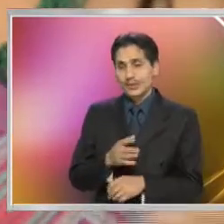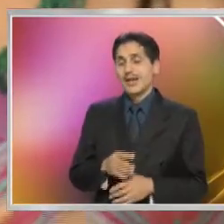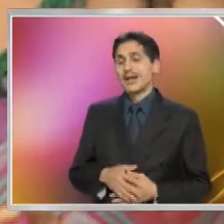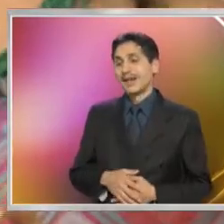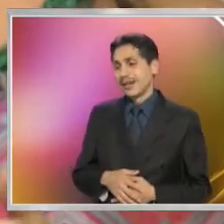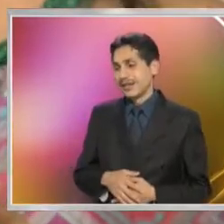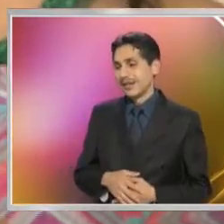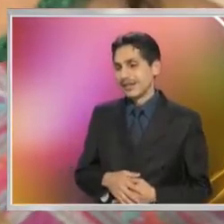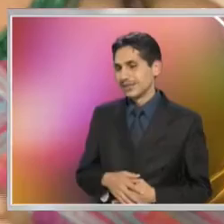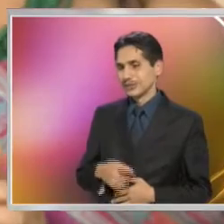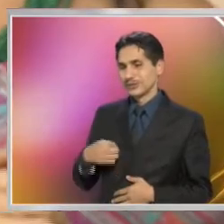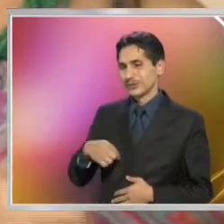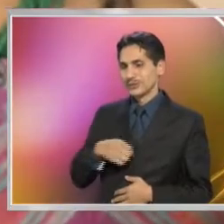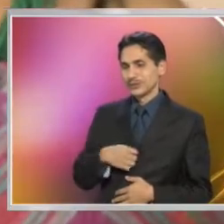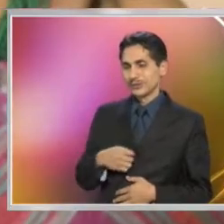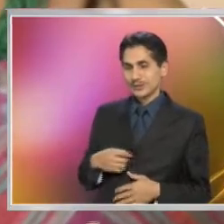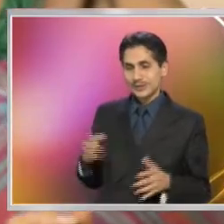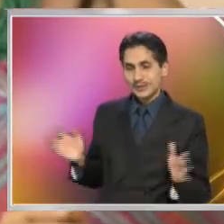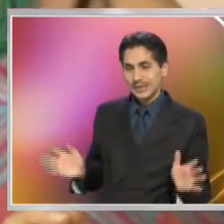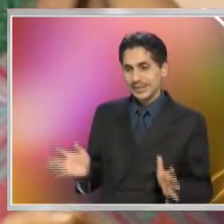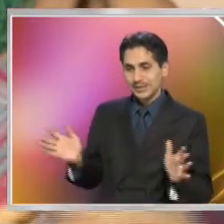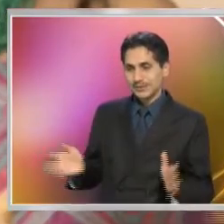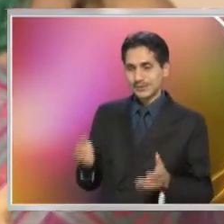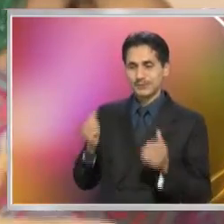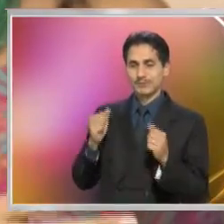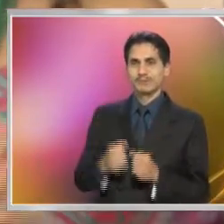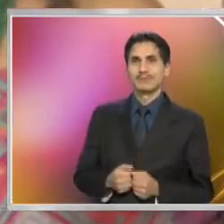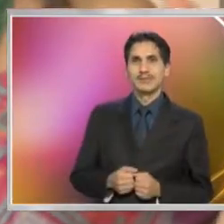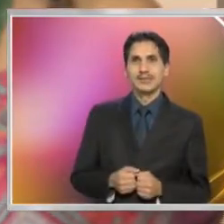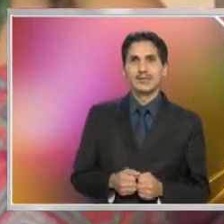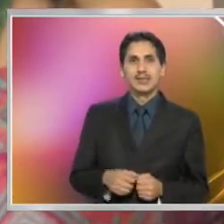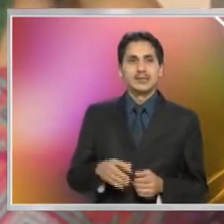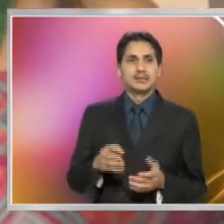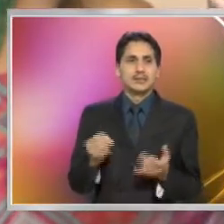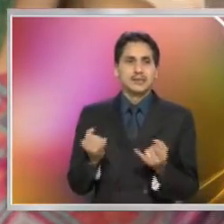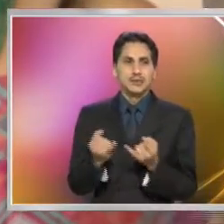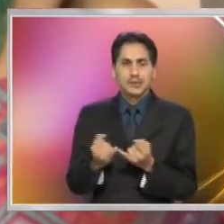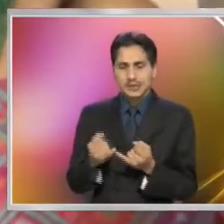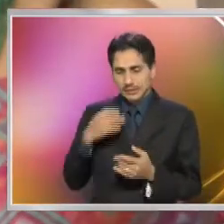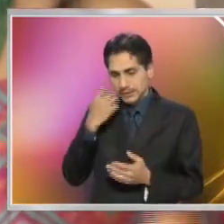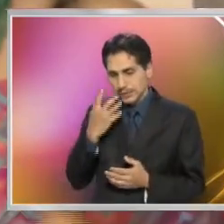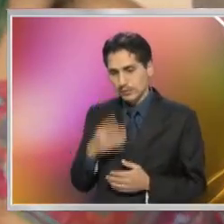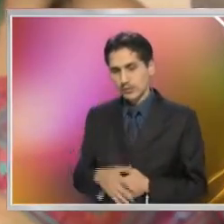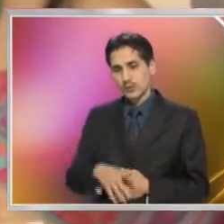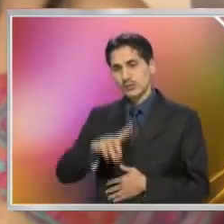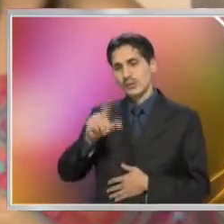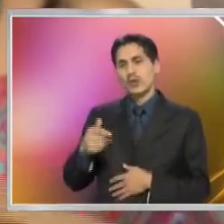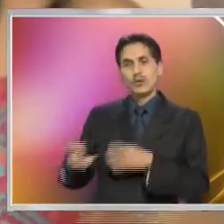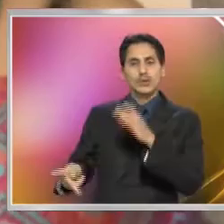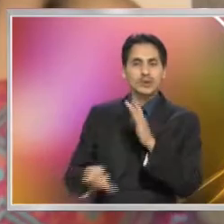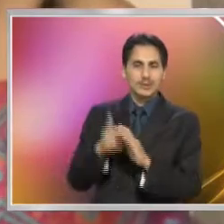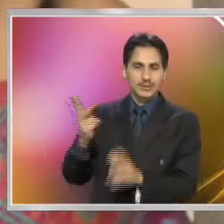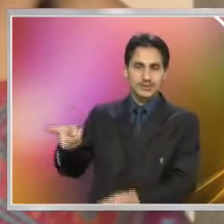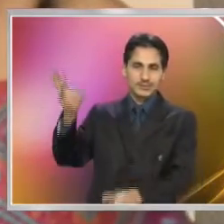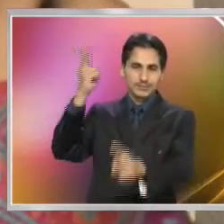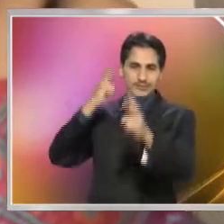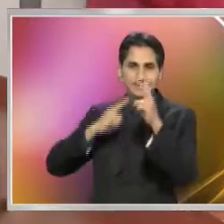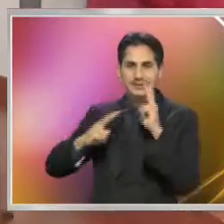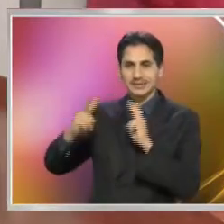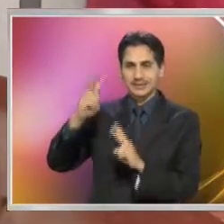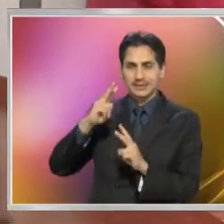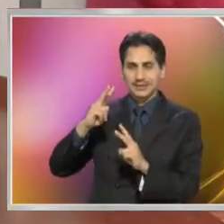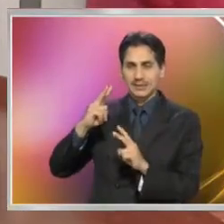terminen, cuando después de que compitas nos puedas acompañar y Claro. nos traigas, bueno, toda tu experiencia, todos los